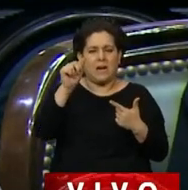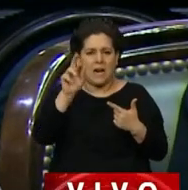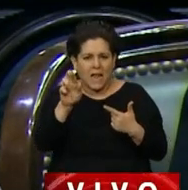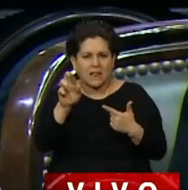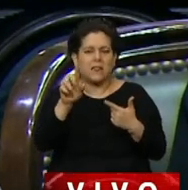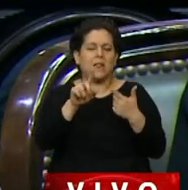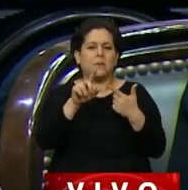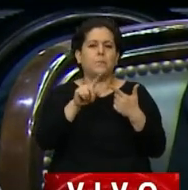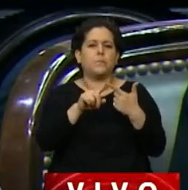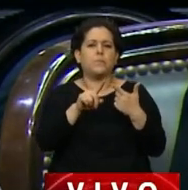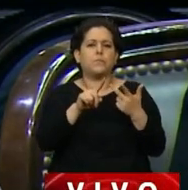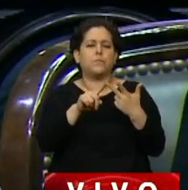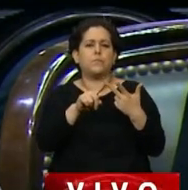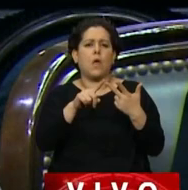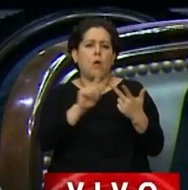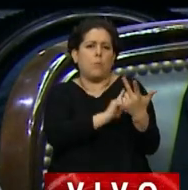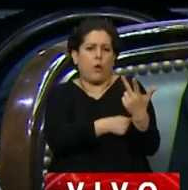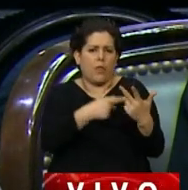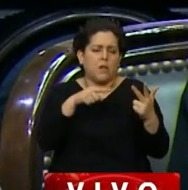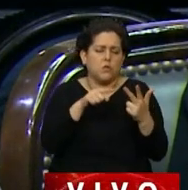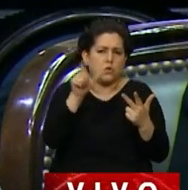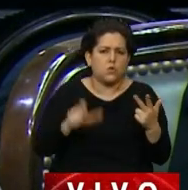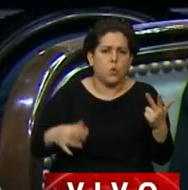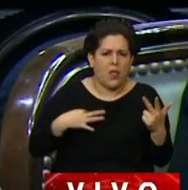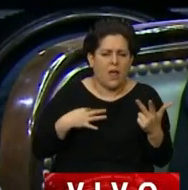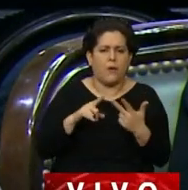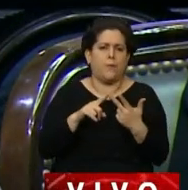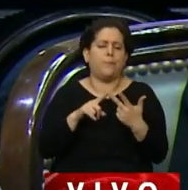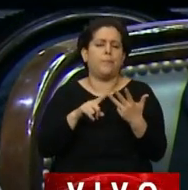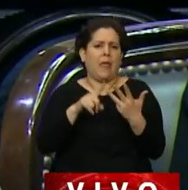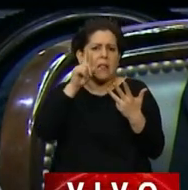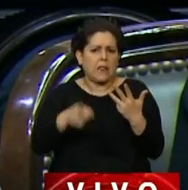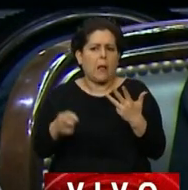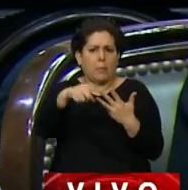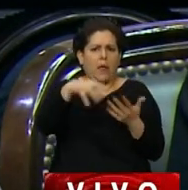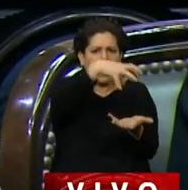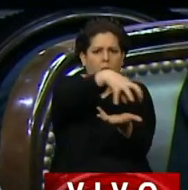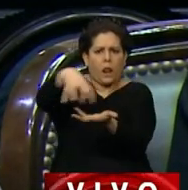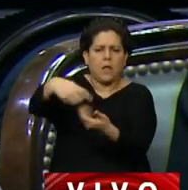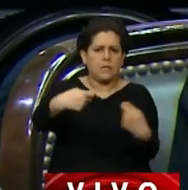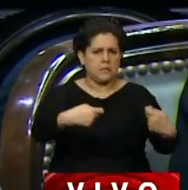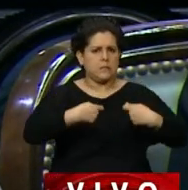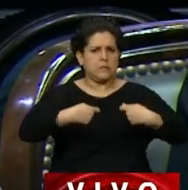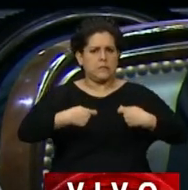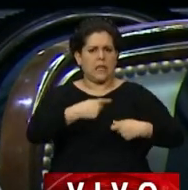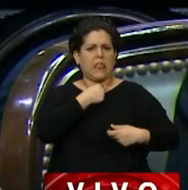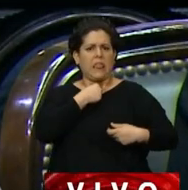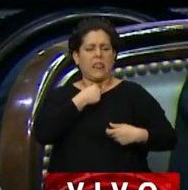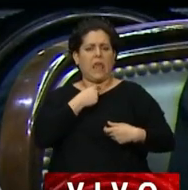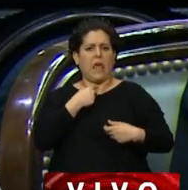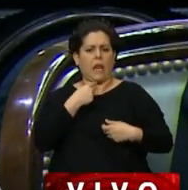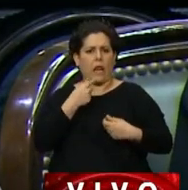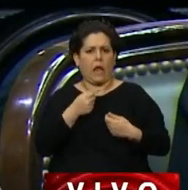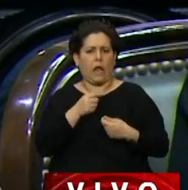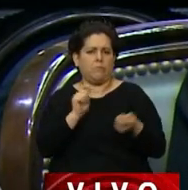la Red Ser Fiscal, Poder Ciudadano, que también insistían en iniciativas que nos lleven